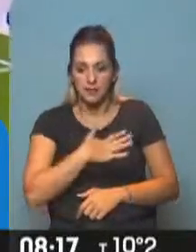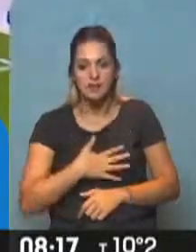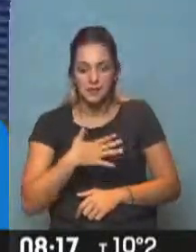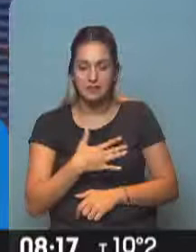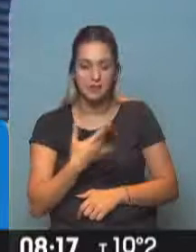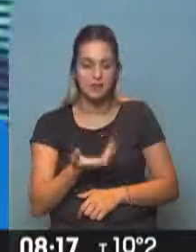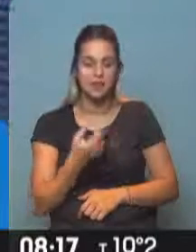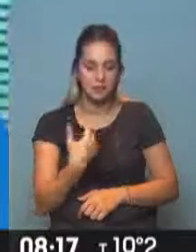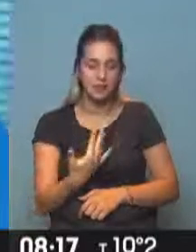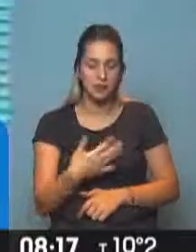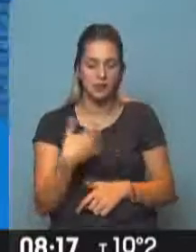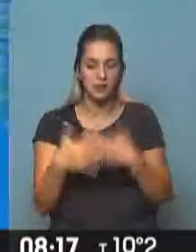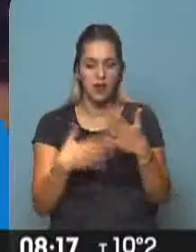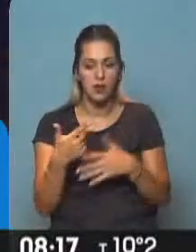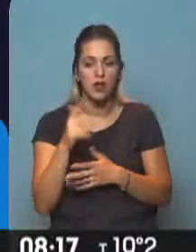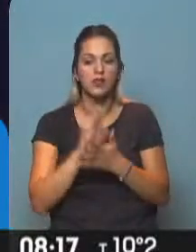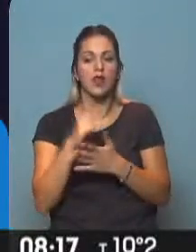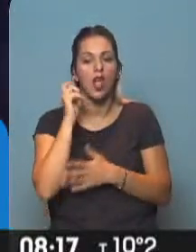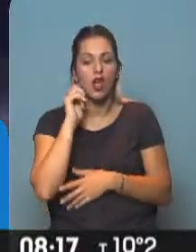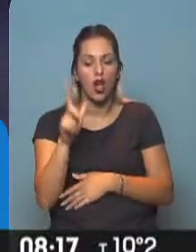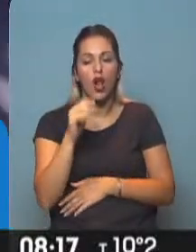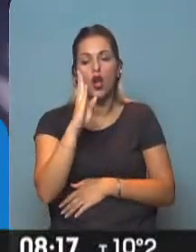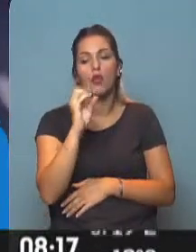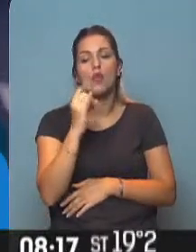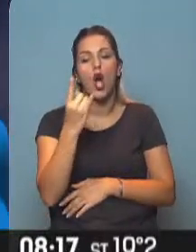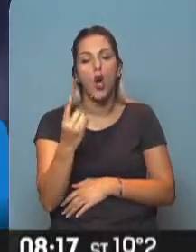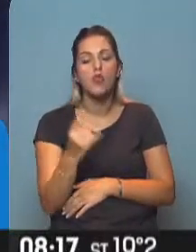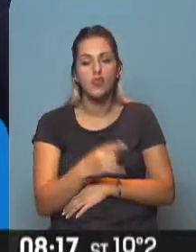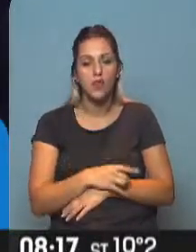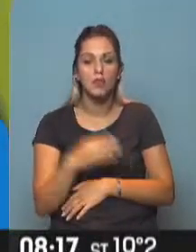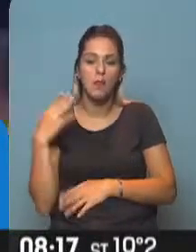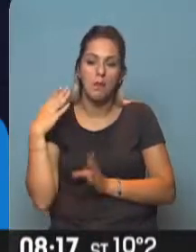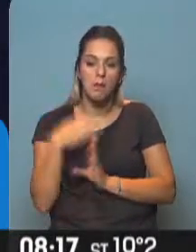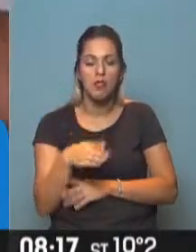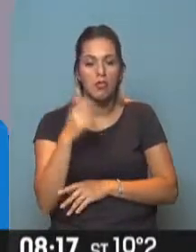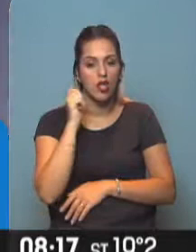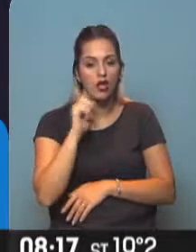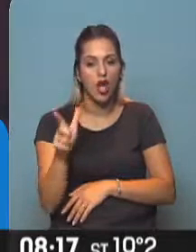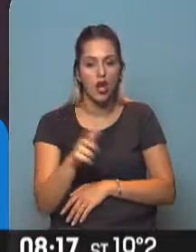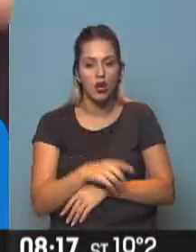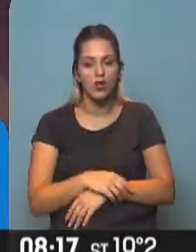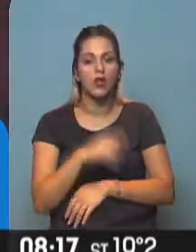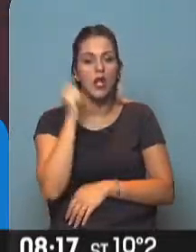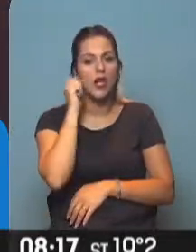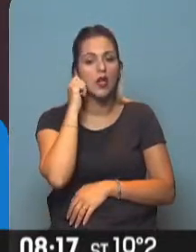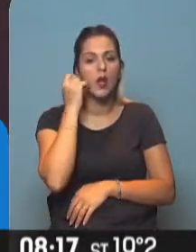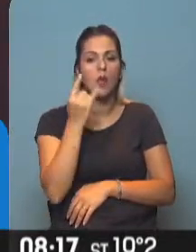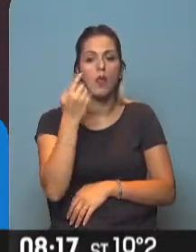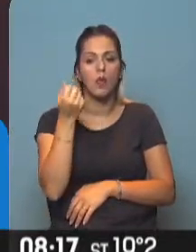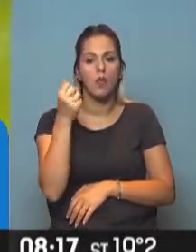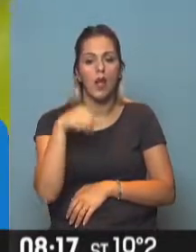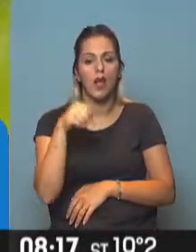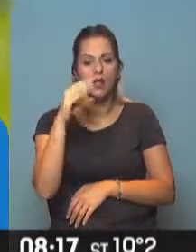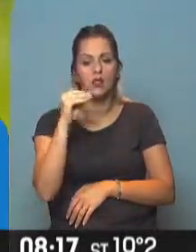gran alternativa respecto del gol. Bou ingresa y marca sus goles. Y Guanchope no podía cumplir con esa